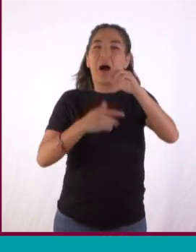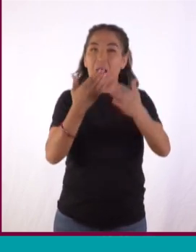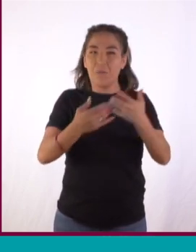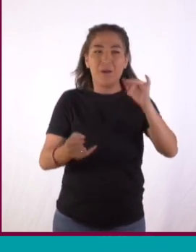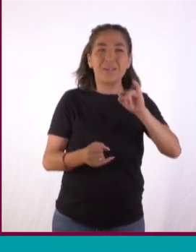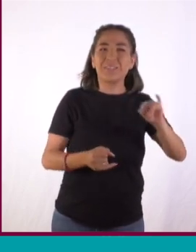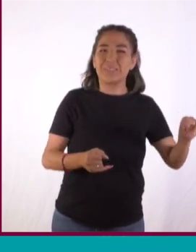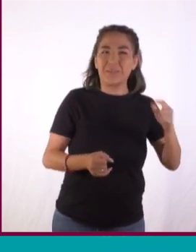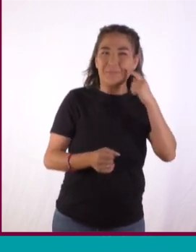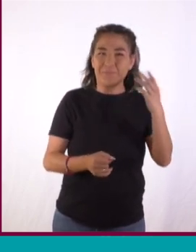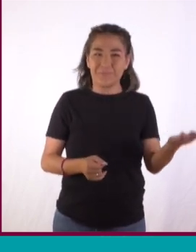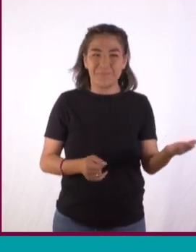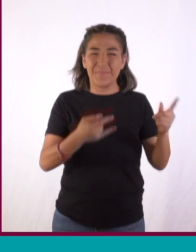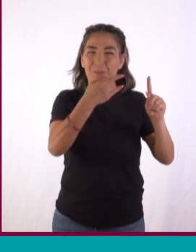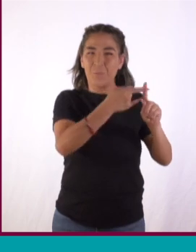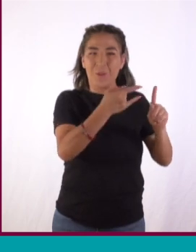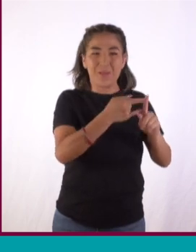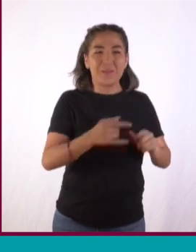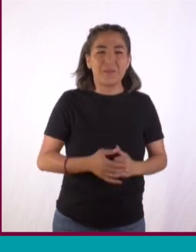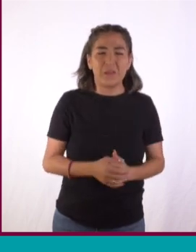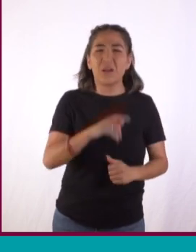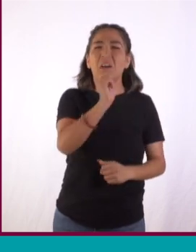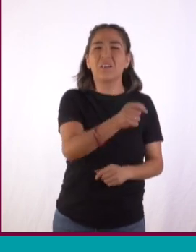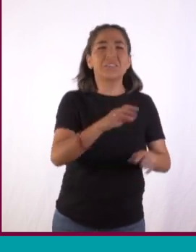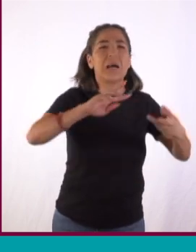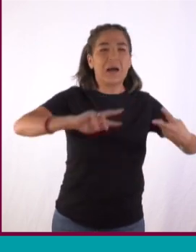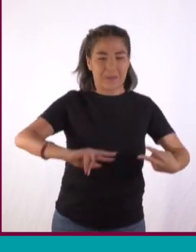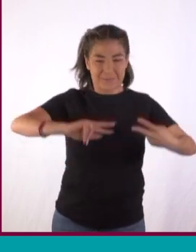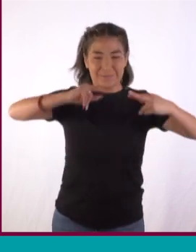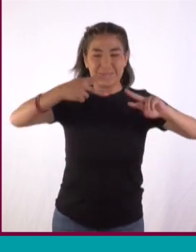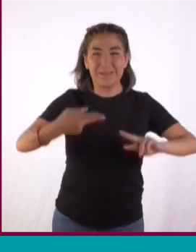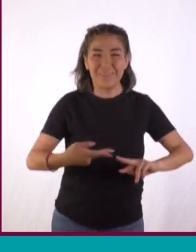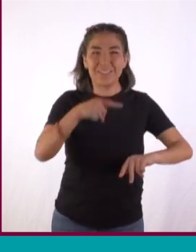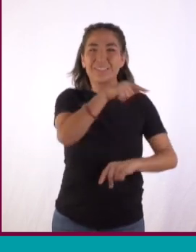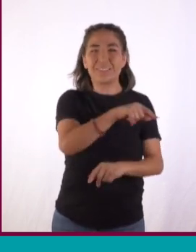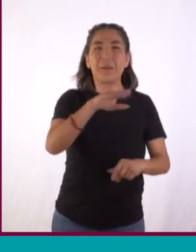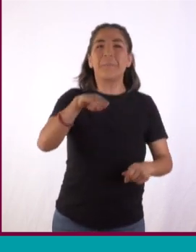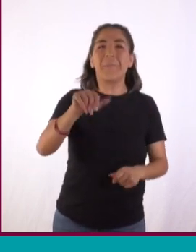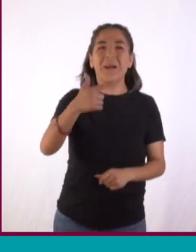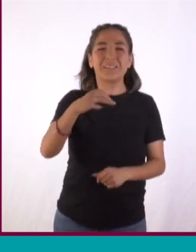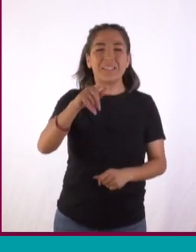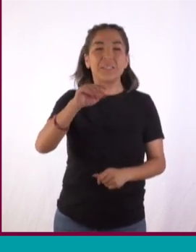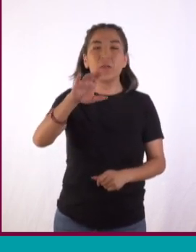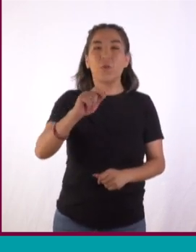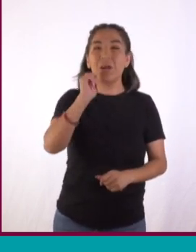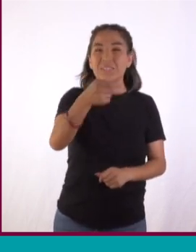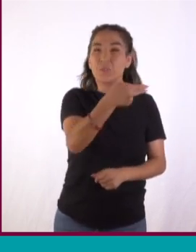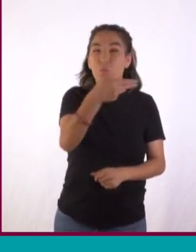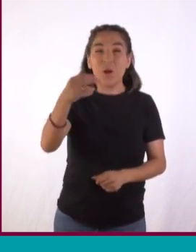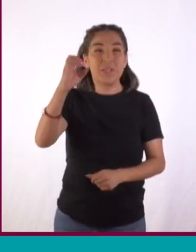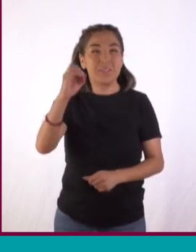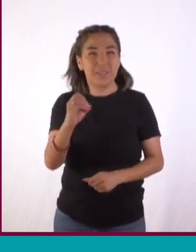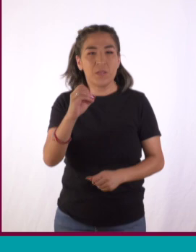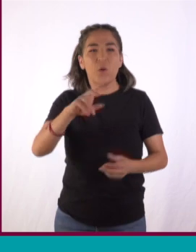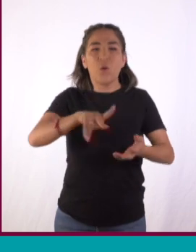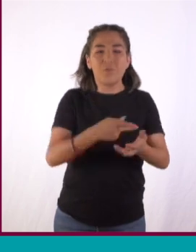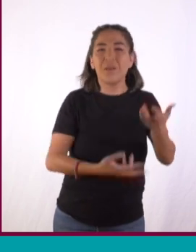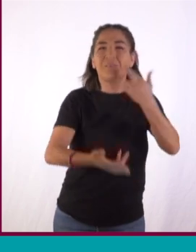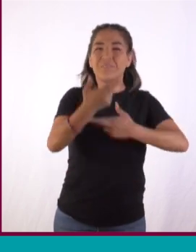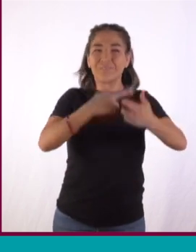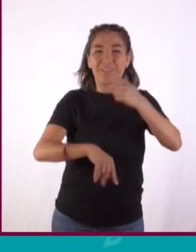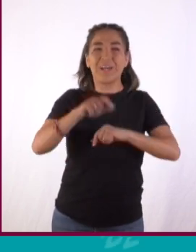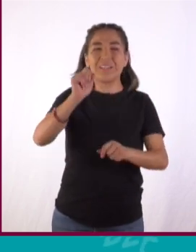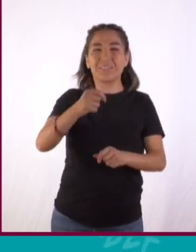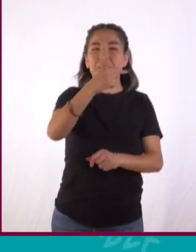ahora en el inferior izquierdo. Si luego revertimos el proceso en un campo magnético igual a 0 y volvemos a